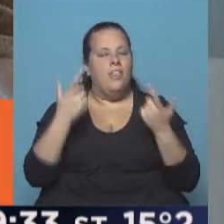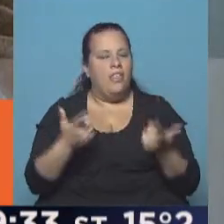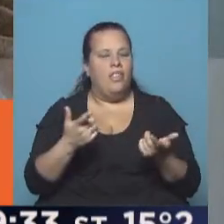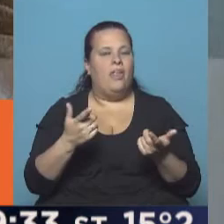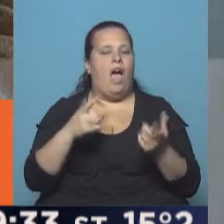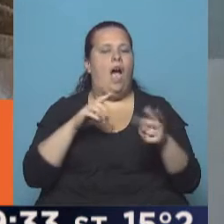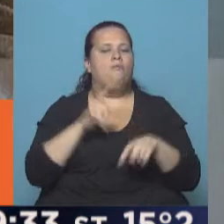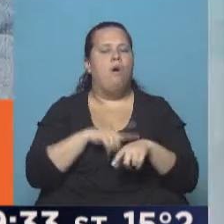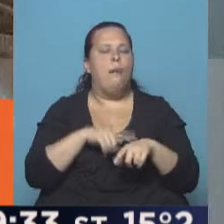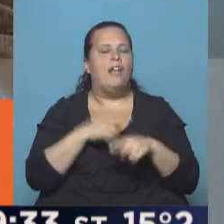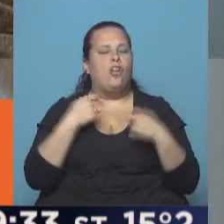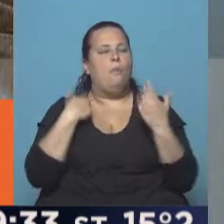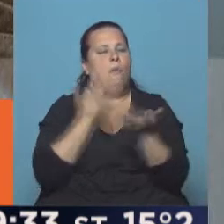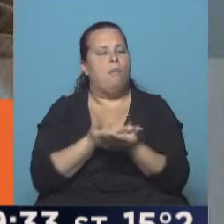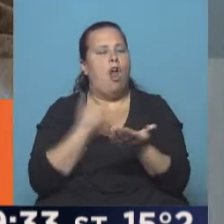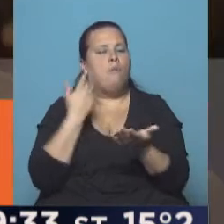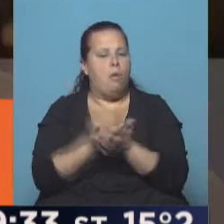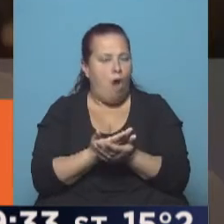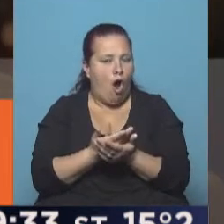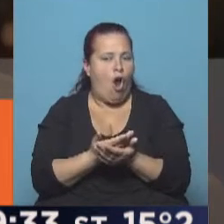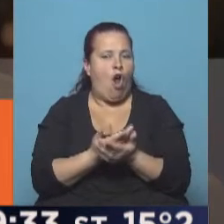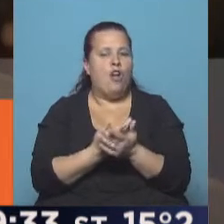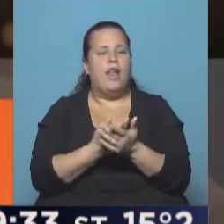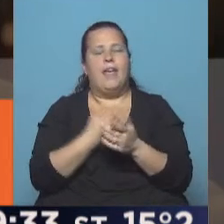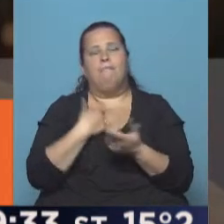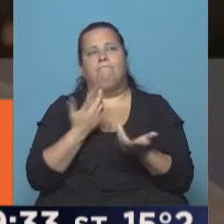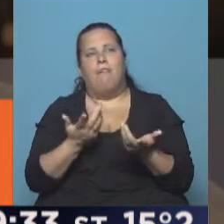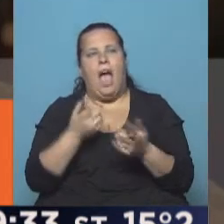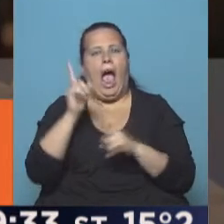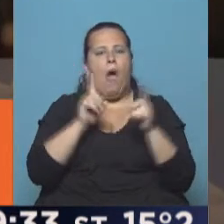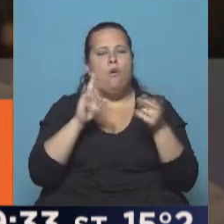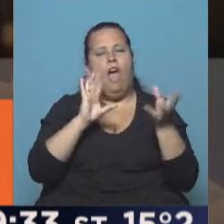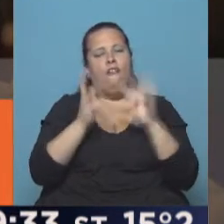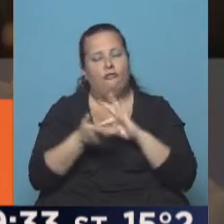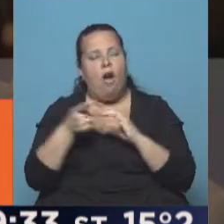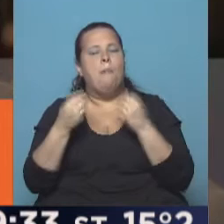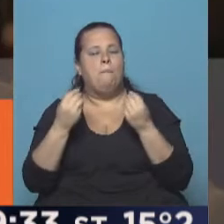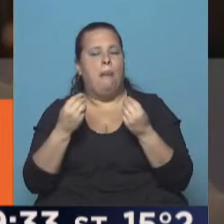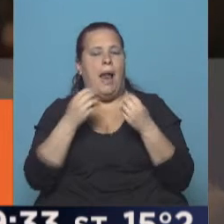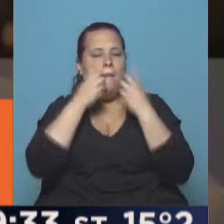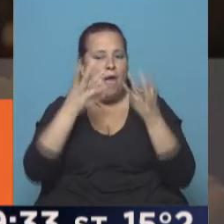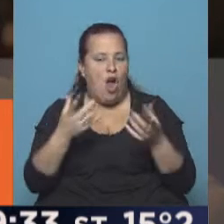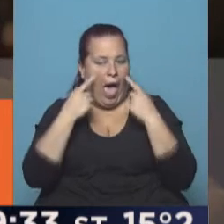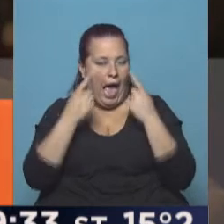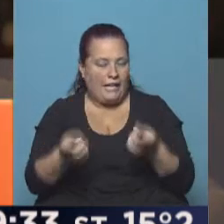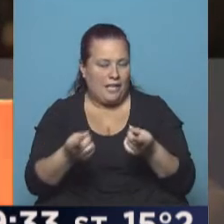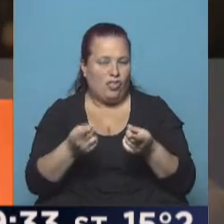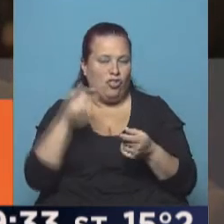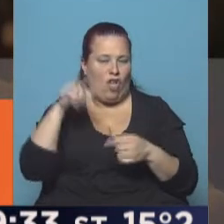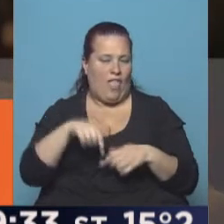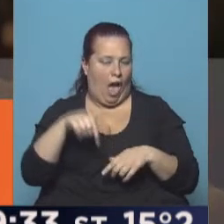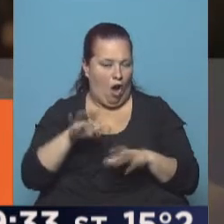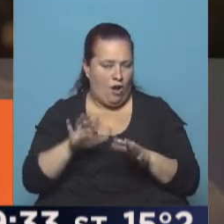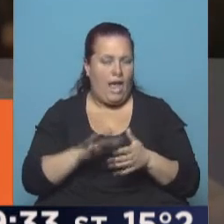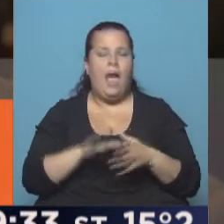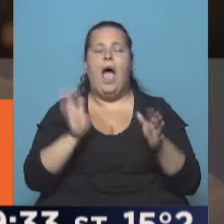un fenómeno de proponer algunas alternativas para mejorar la atención que tenemos